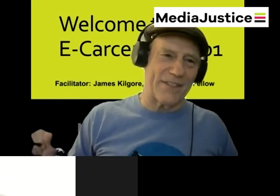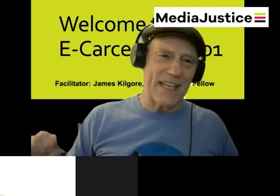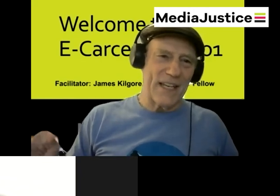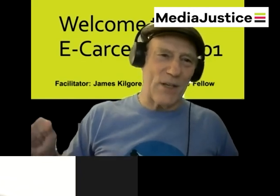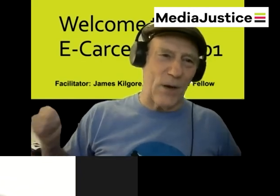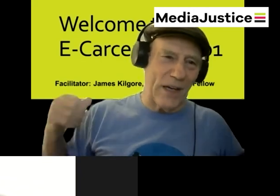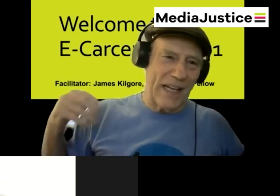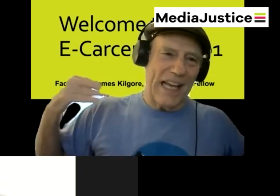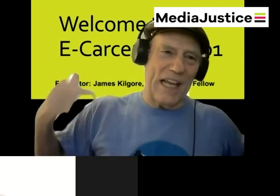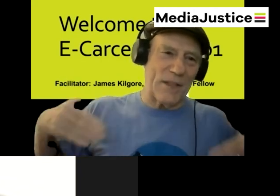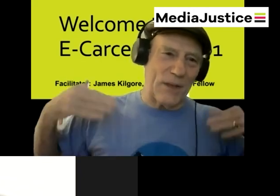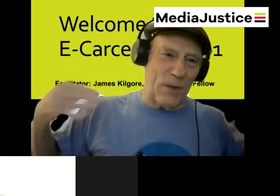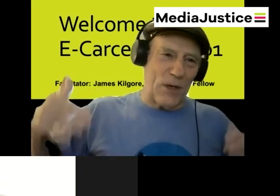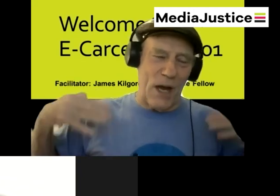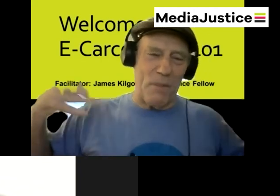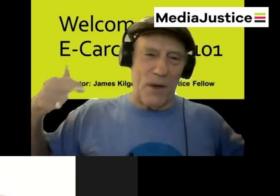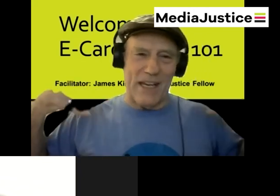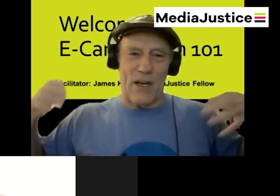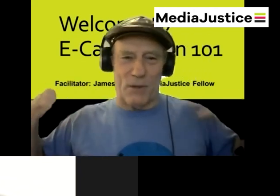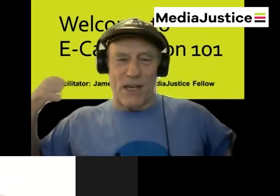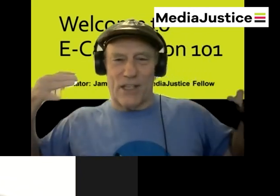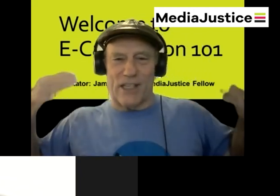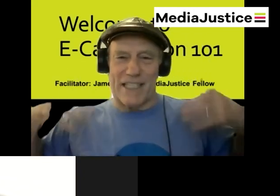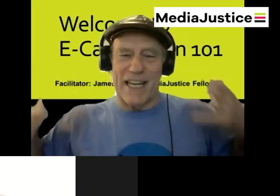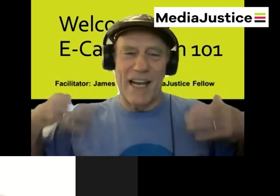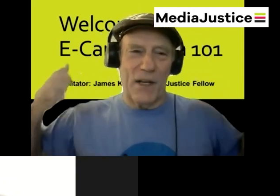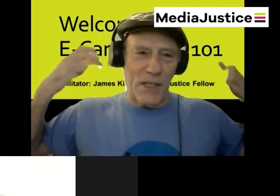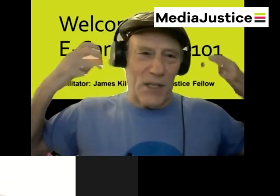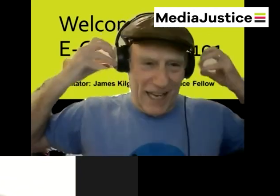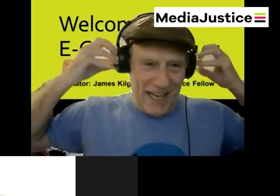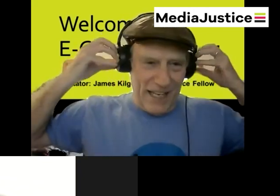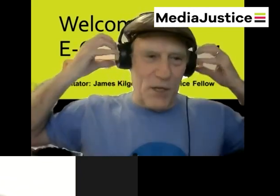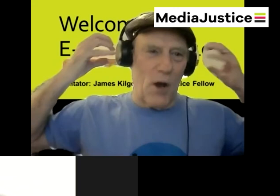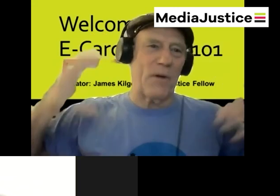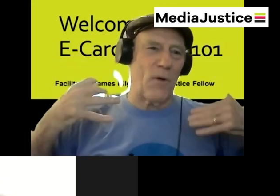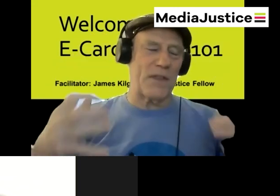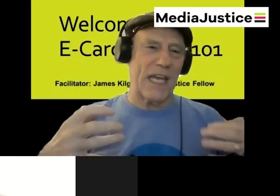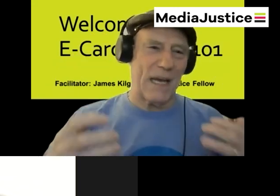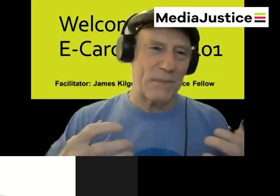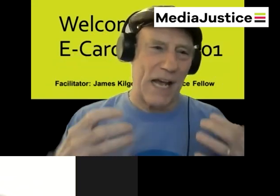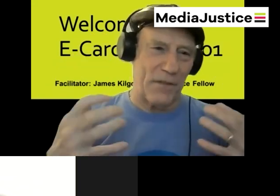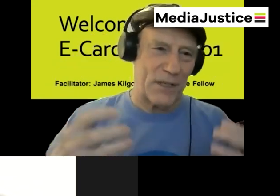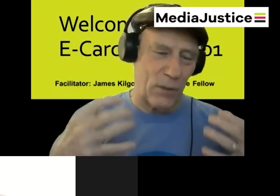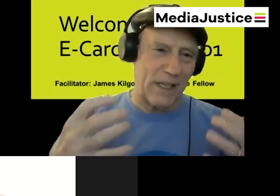el que no sabe si está prendido o apagado. Entonces, en este taller,